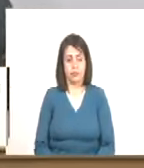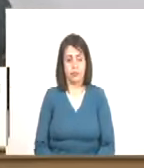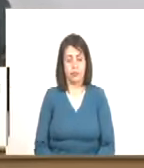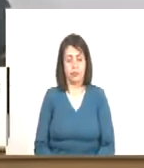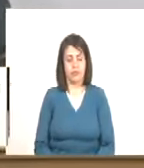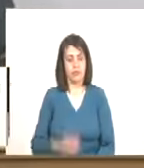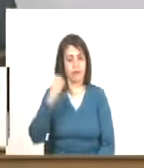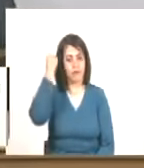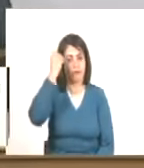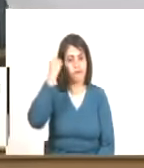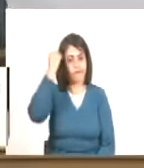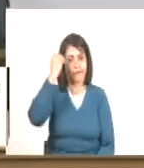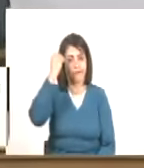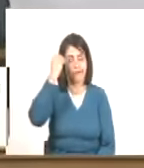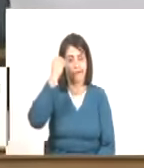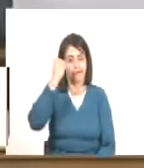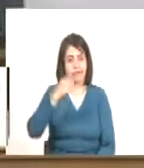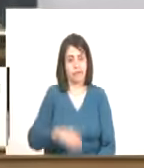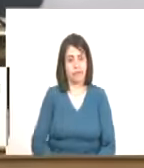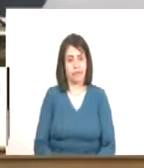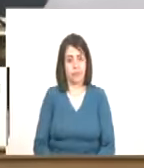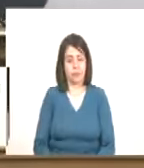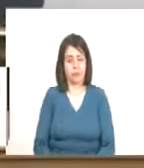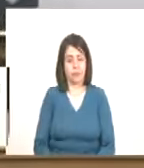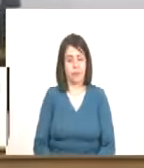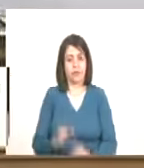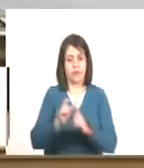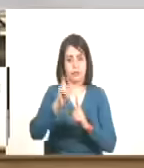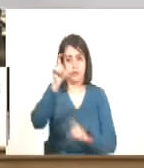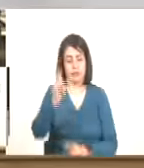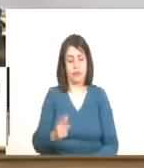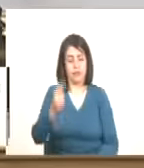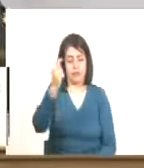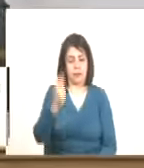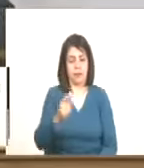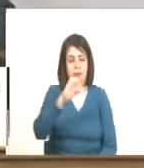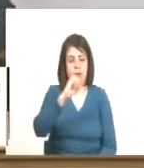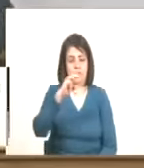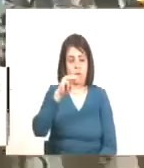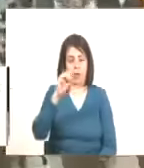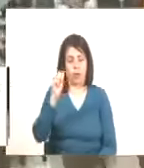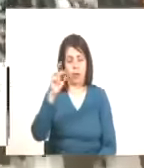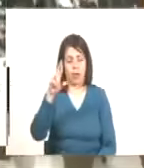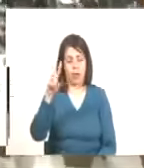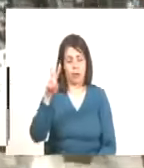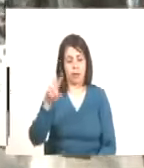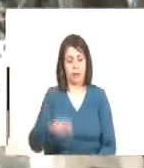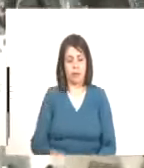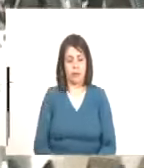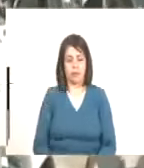En consideración, tiene la palabra el diputado Omar Ávila.